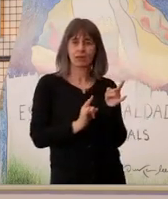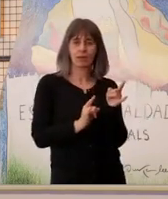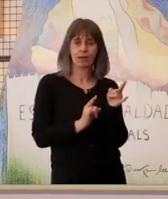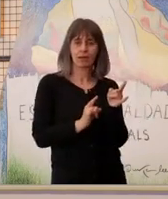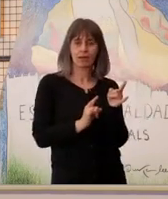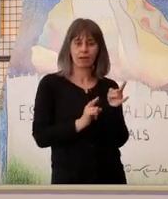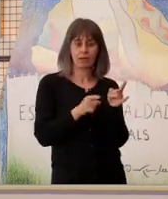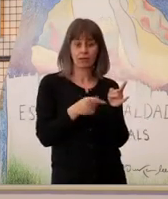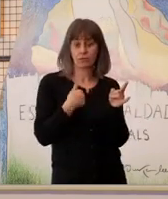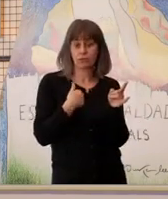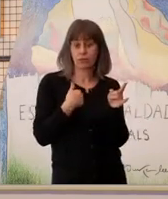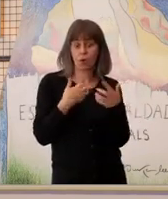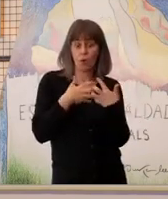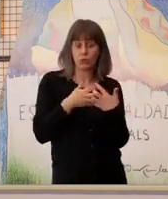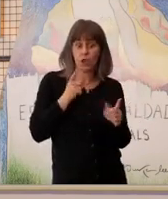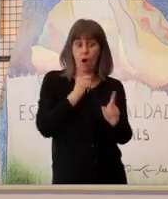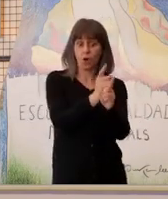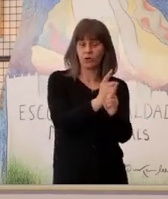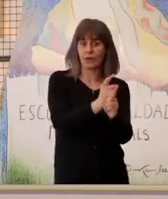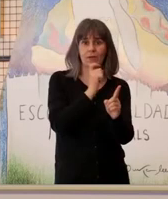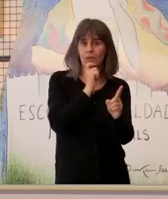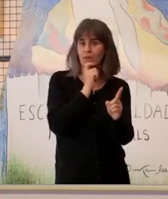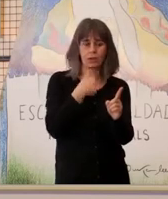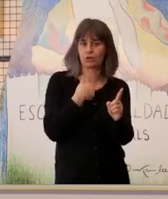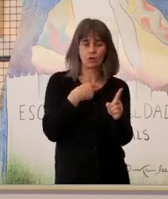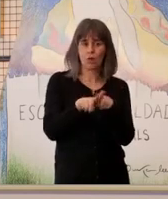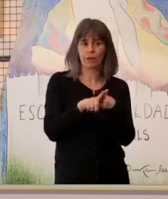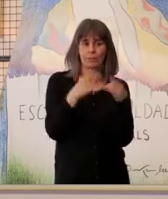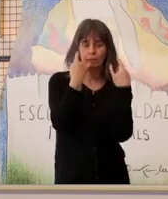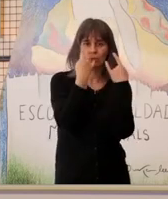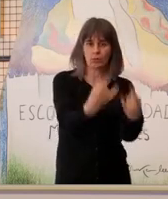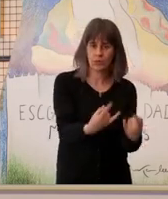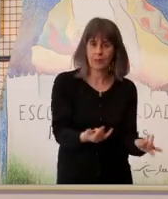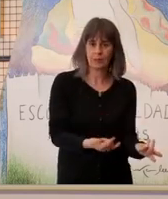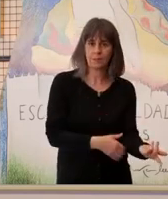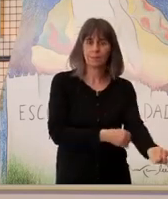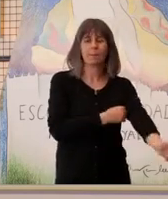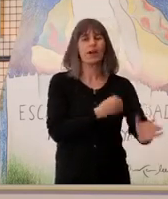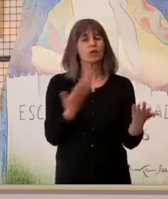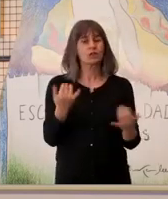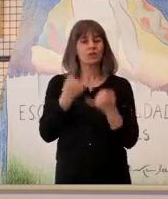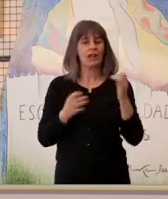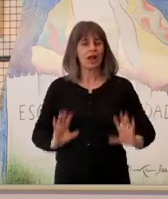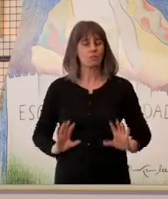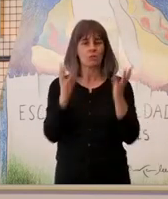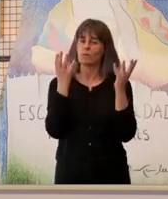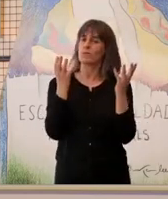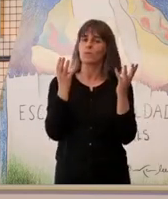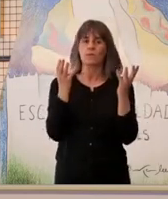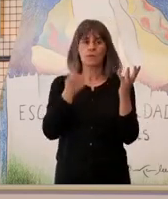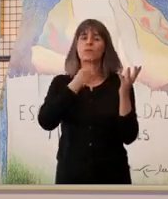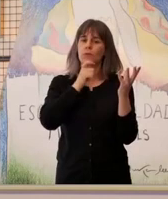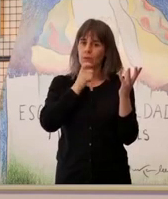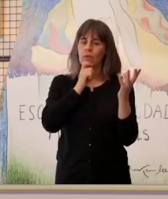contra esto yo no puedo nada al revés me quedo enganchada entendéis con lo cual la rebelión se hace mucho más difícil